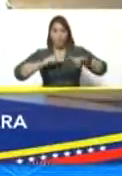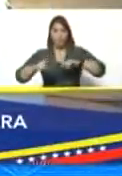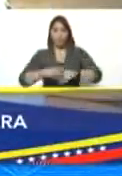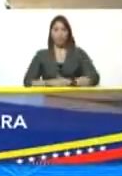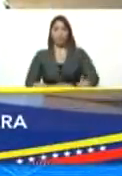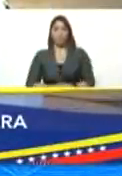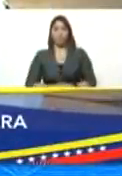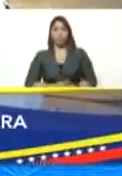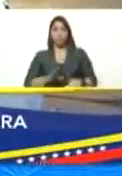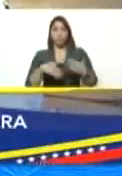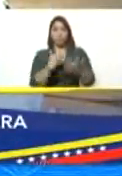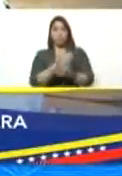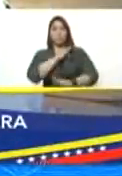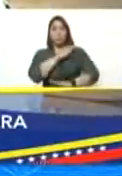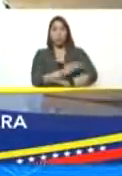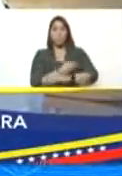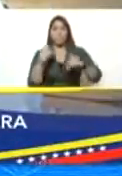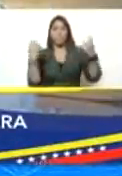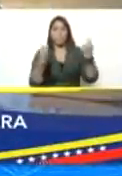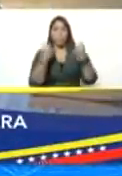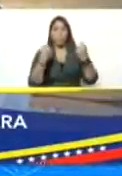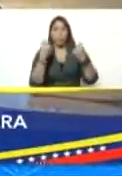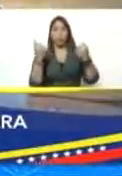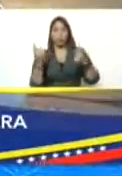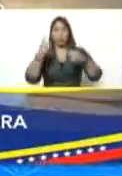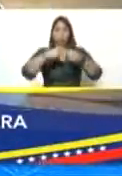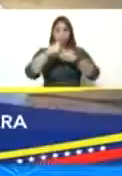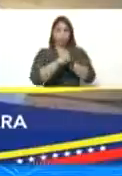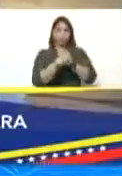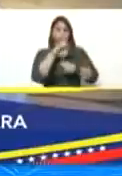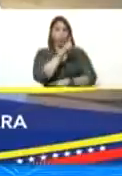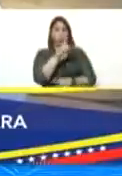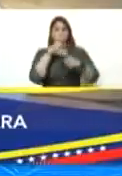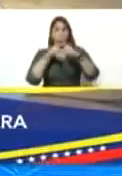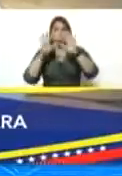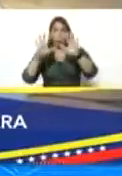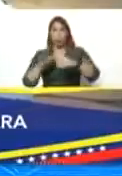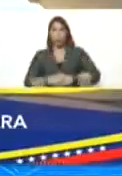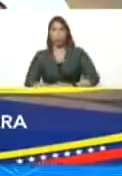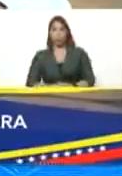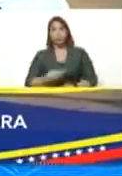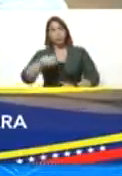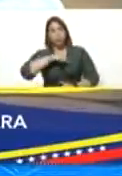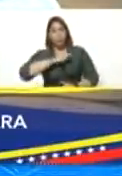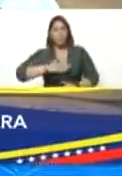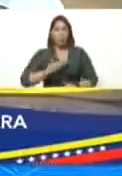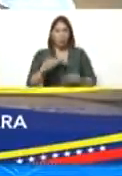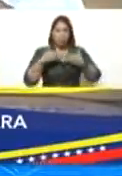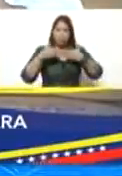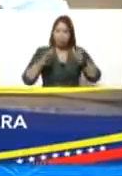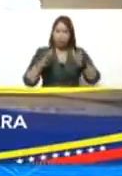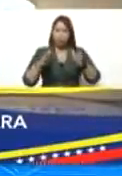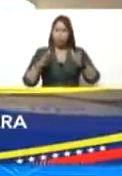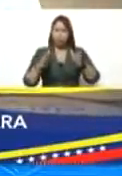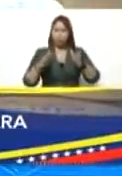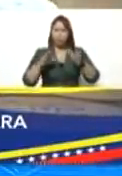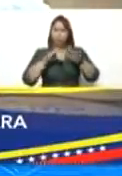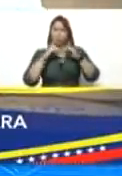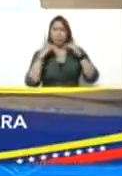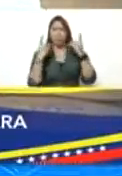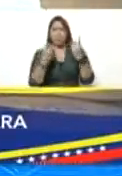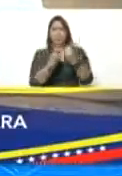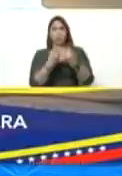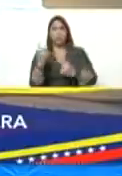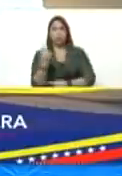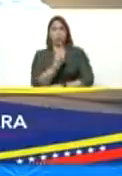al poder popular. Entonces en el marco del 1x10 nosotros podemos abrir un departamento